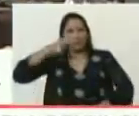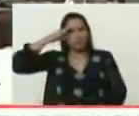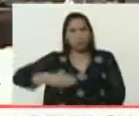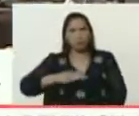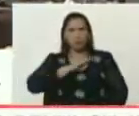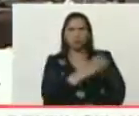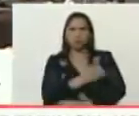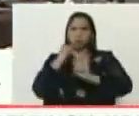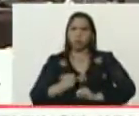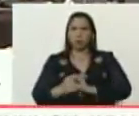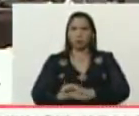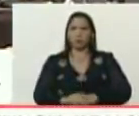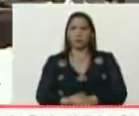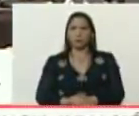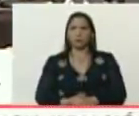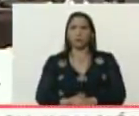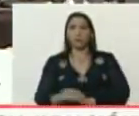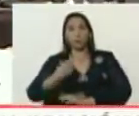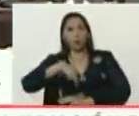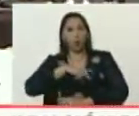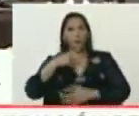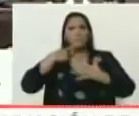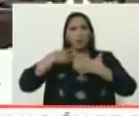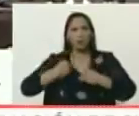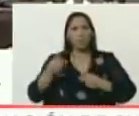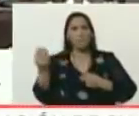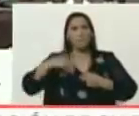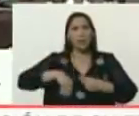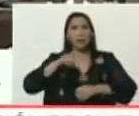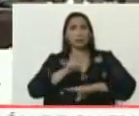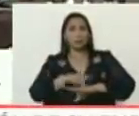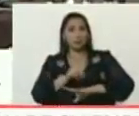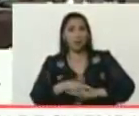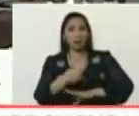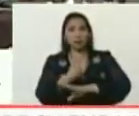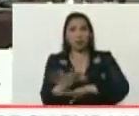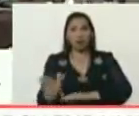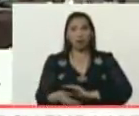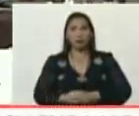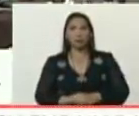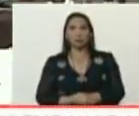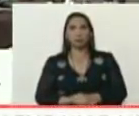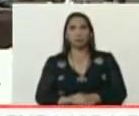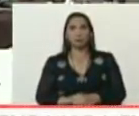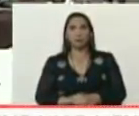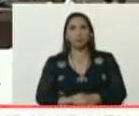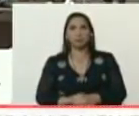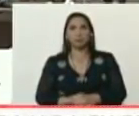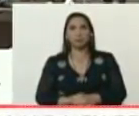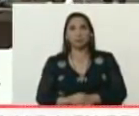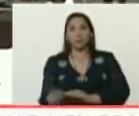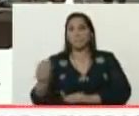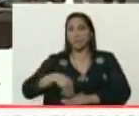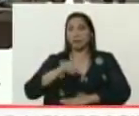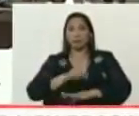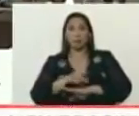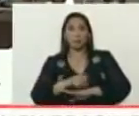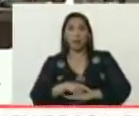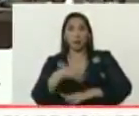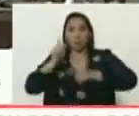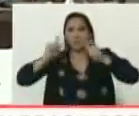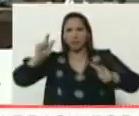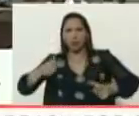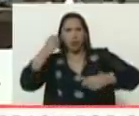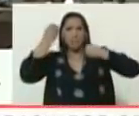guerrero. Y estamos seguros que más temprano que tarde, pero mucho más temprano de lo que la gente se